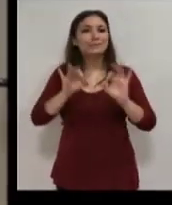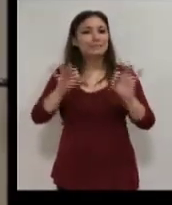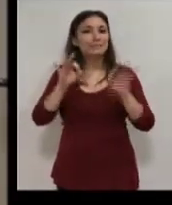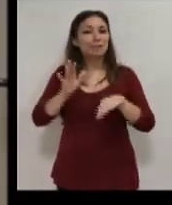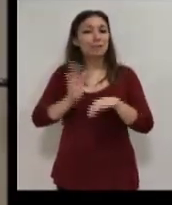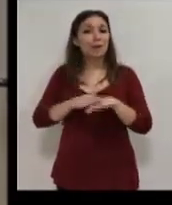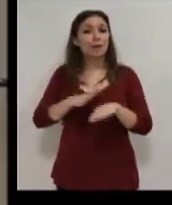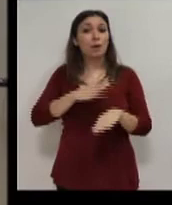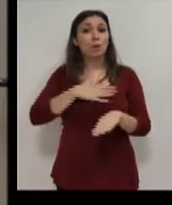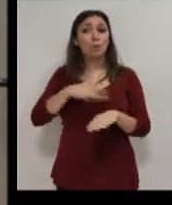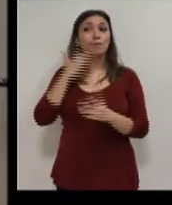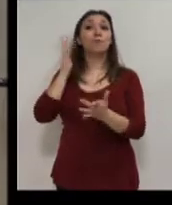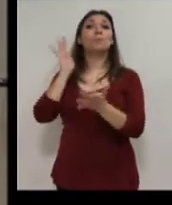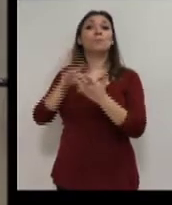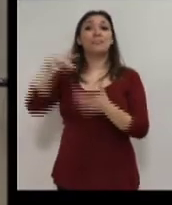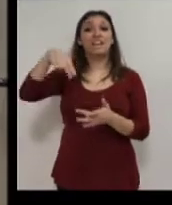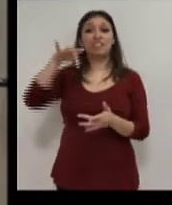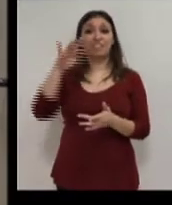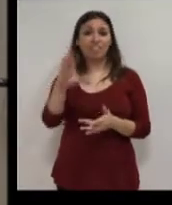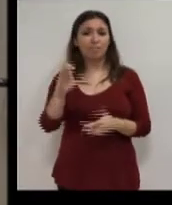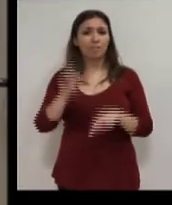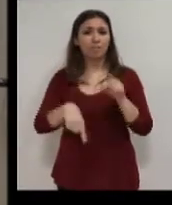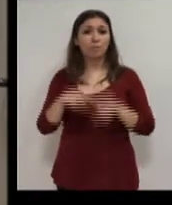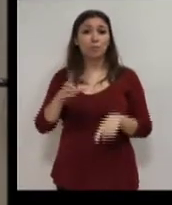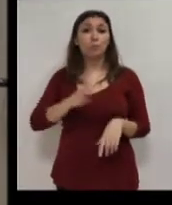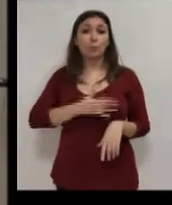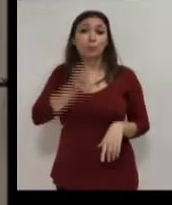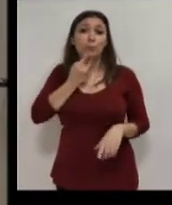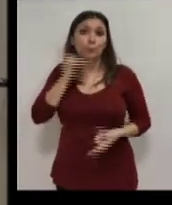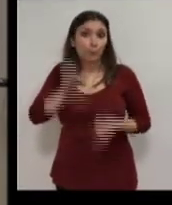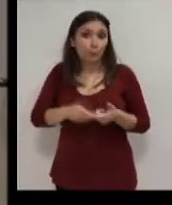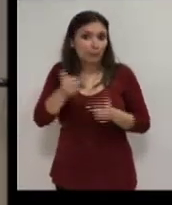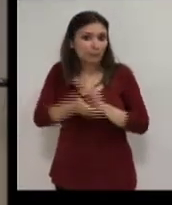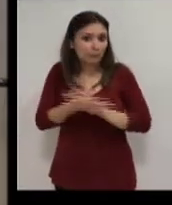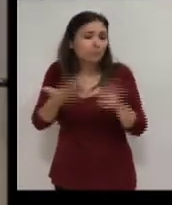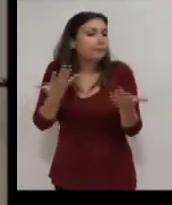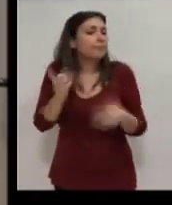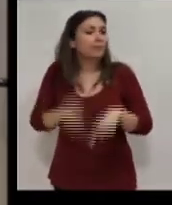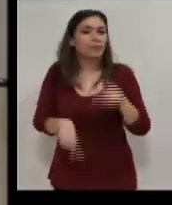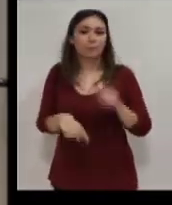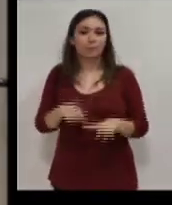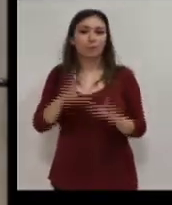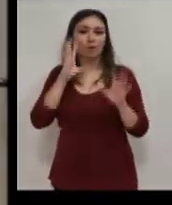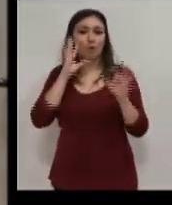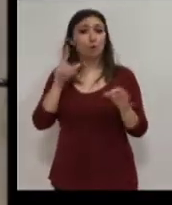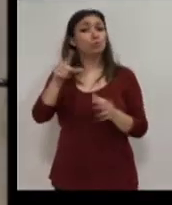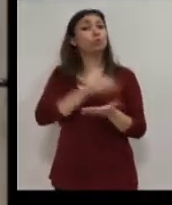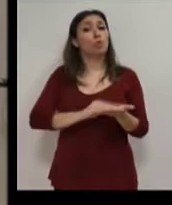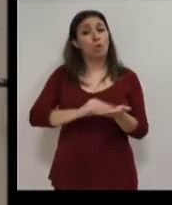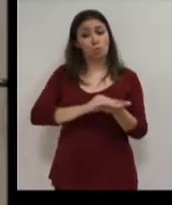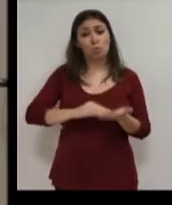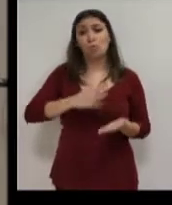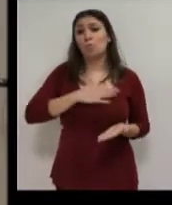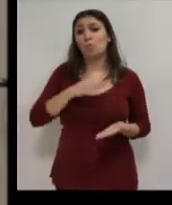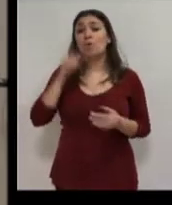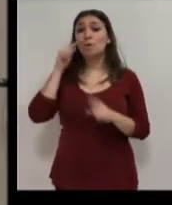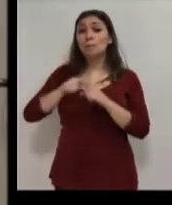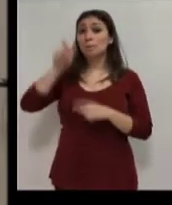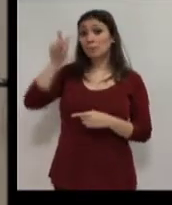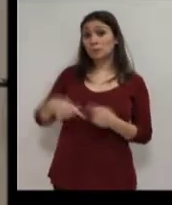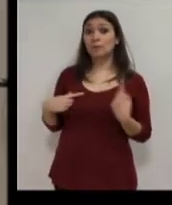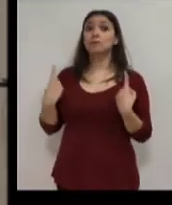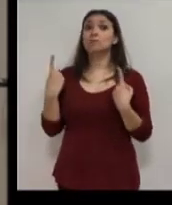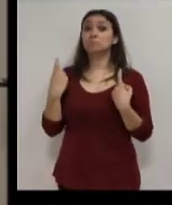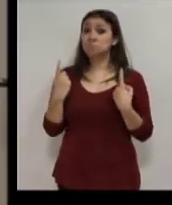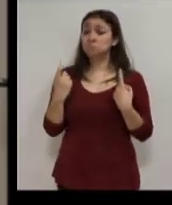activado o tienes una aplicación para activar una comunicación NFC o lo que sea, pues te consumirá más, pero evidentemente puede